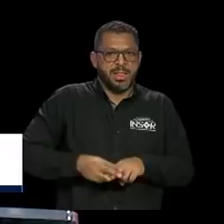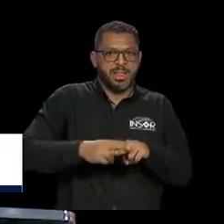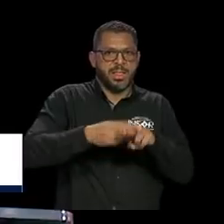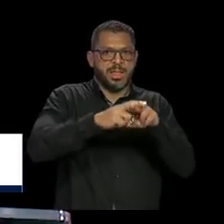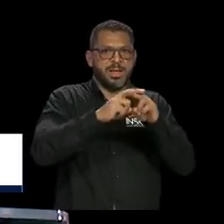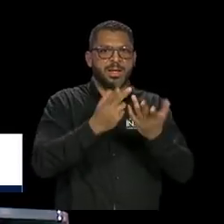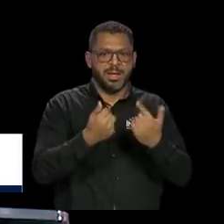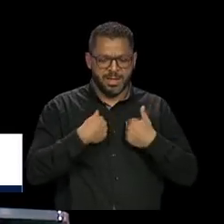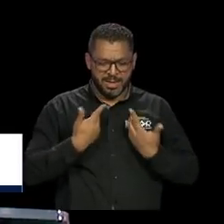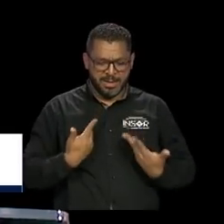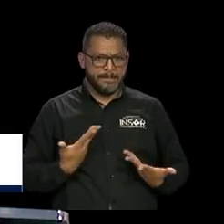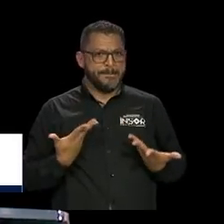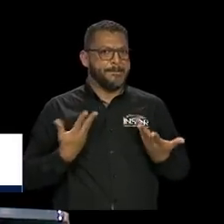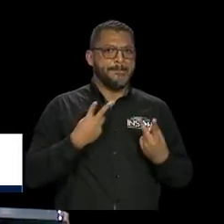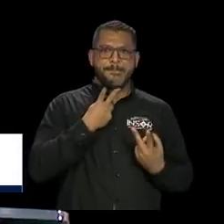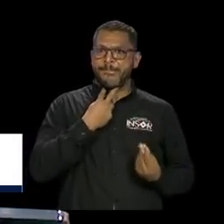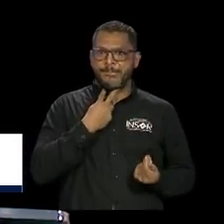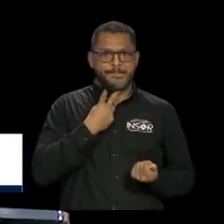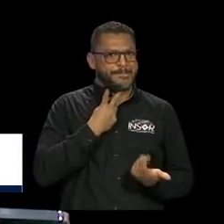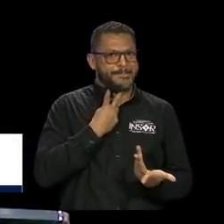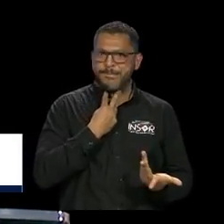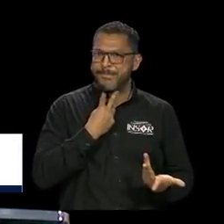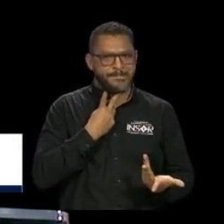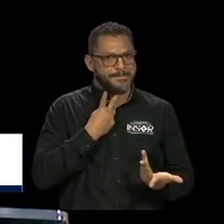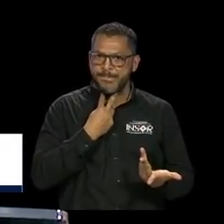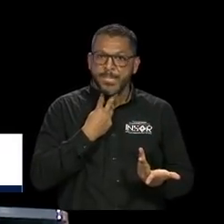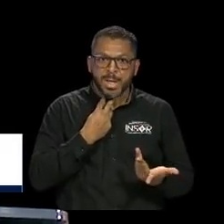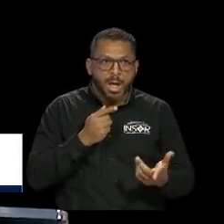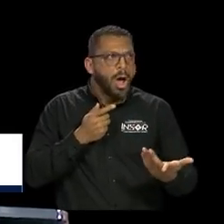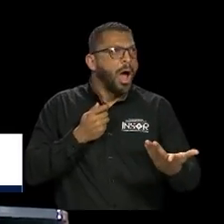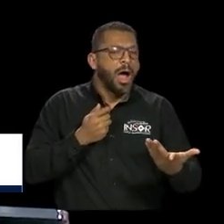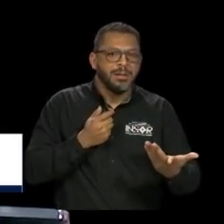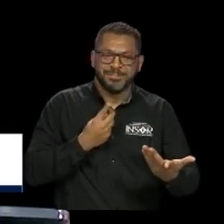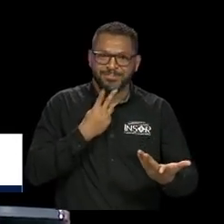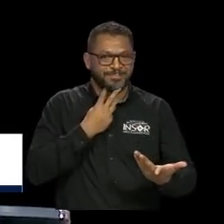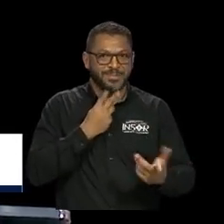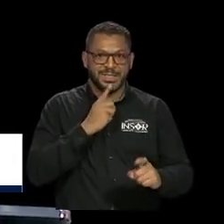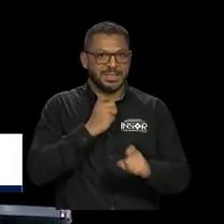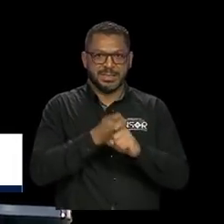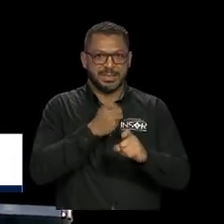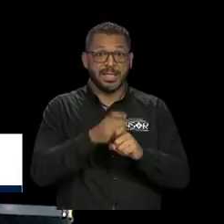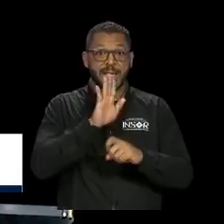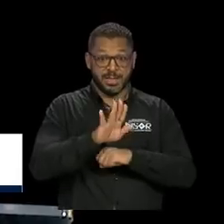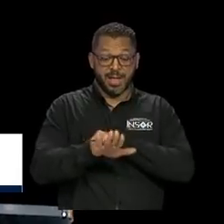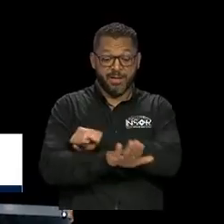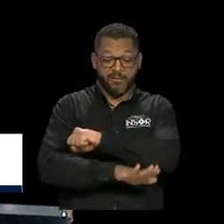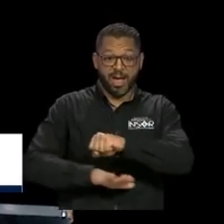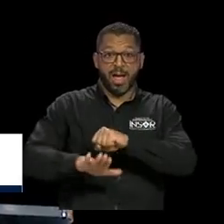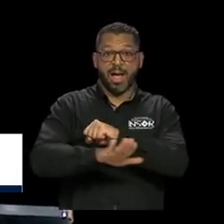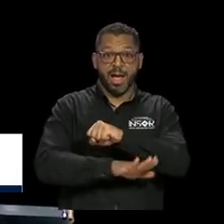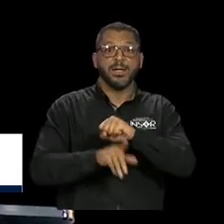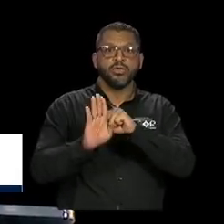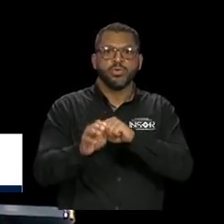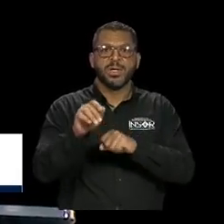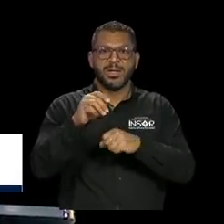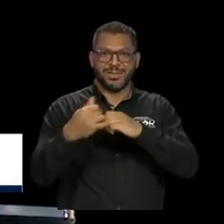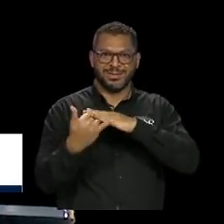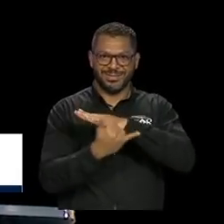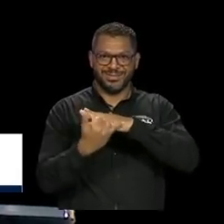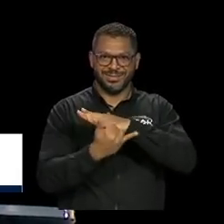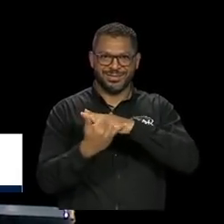necesidades económicas por fuera de la movilidad esa es la base de la crisis hoy del s&p